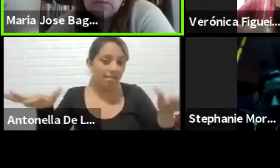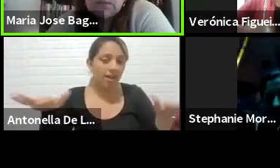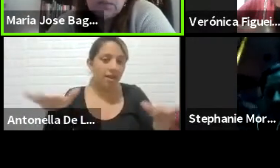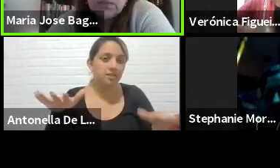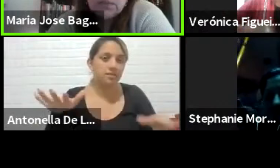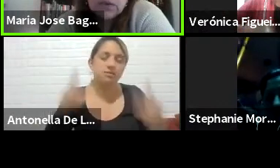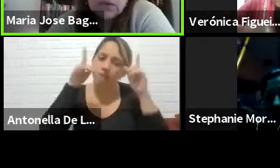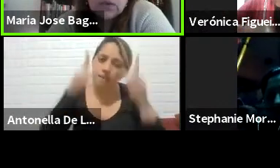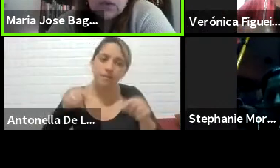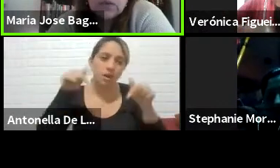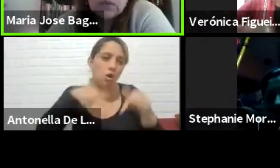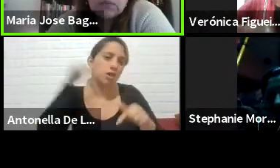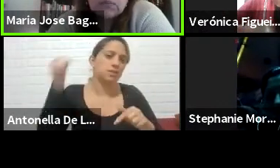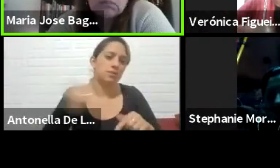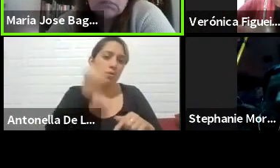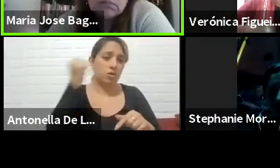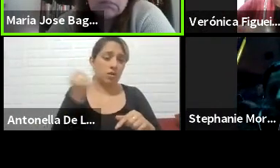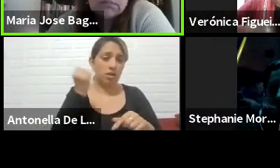es